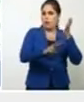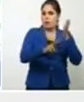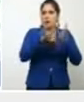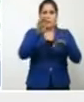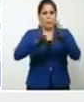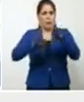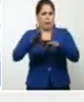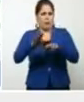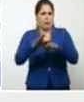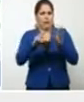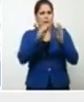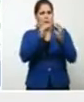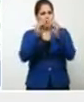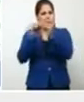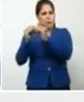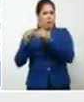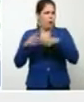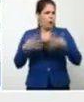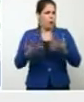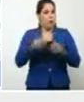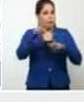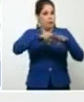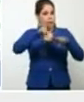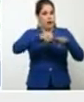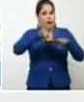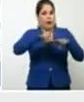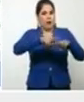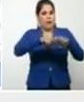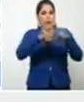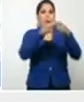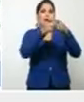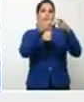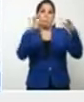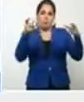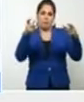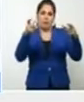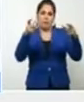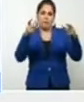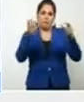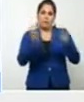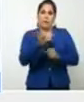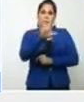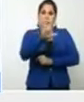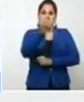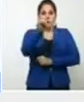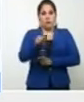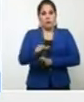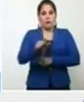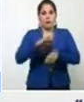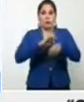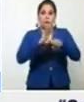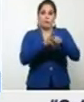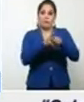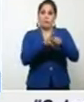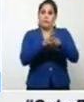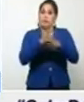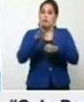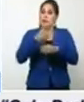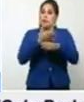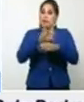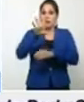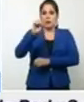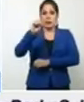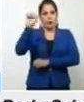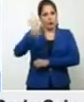la distribución, La Habana presentó el mayor número de casos con 5, o sea, el 50% de los